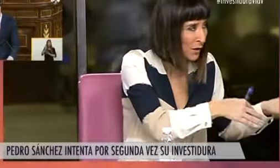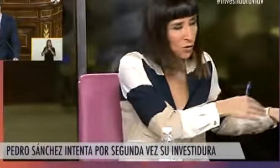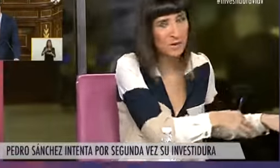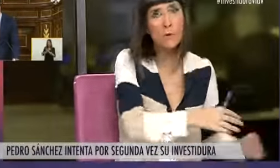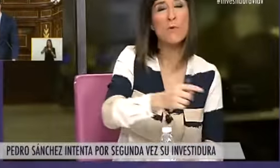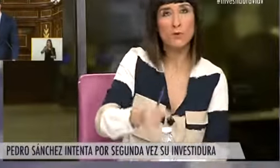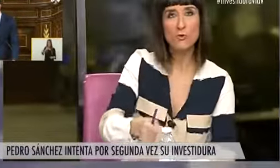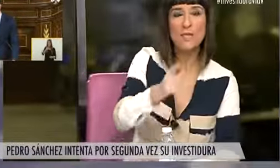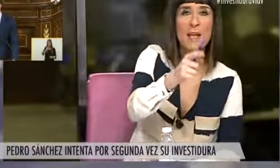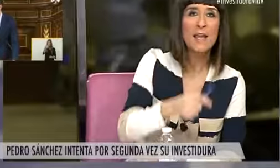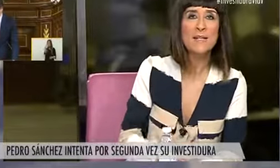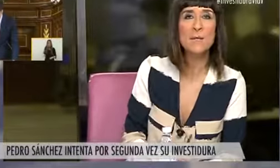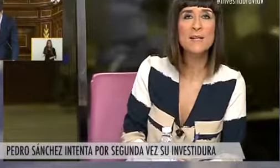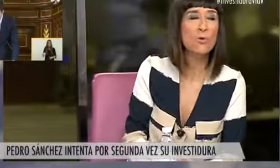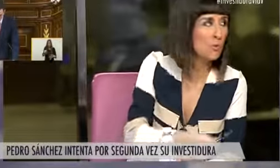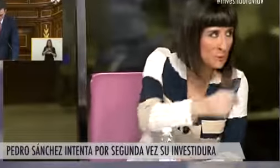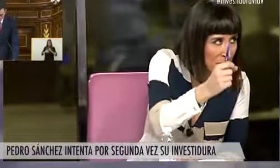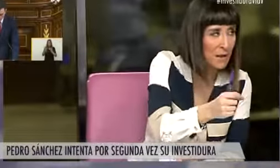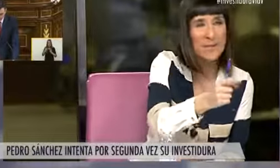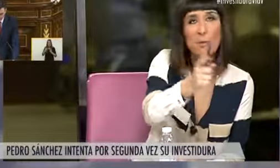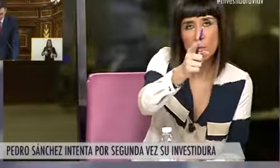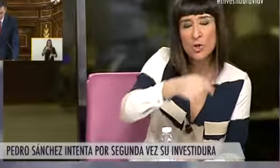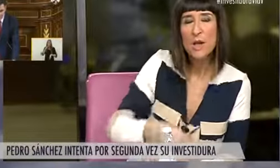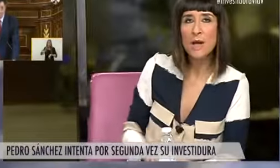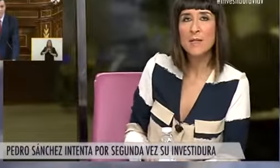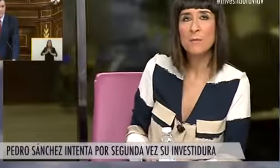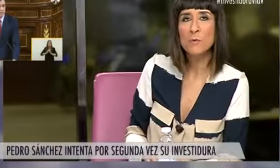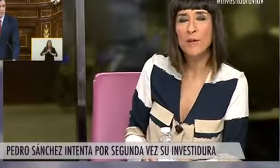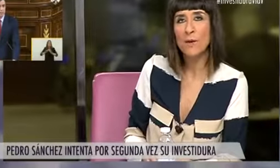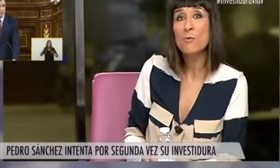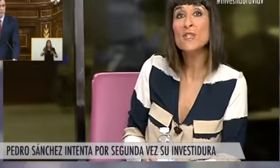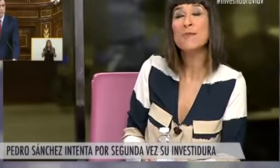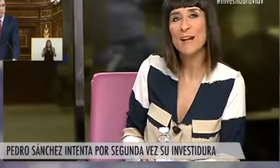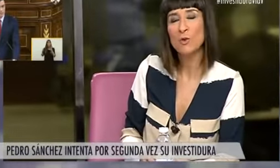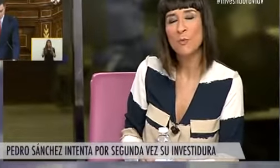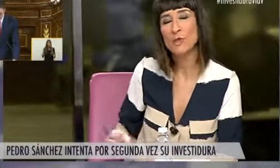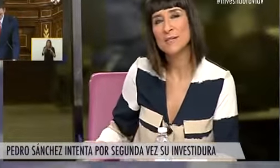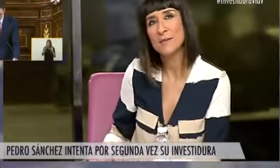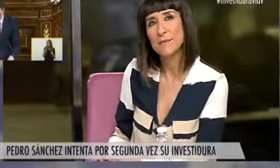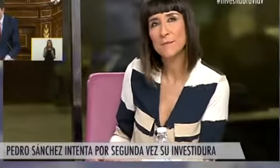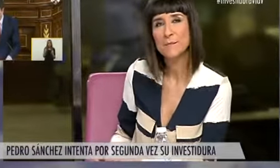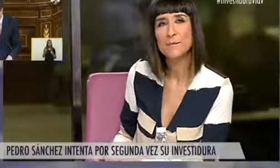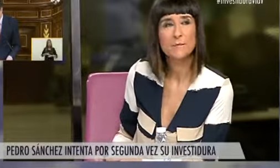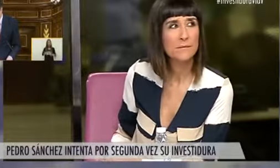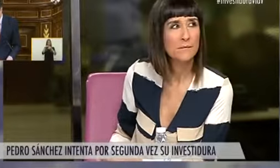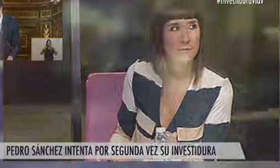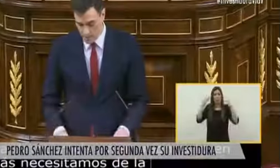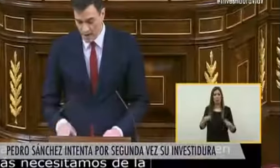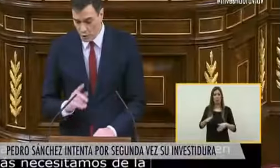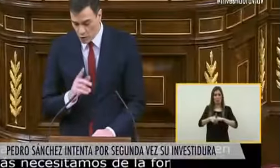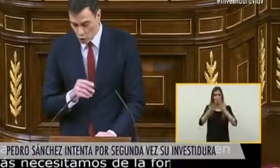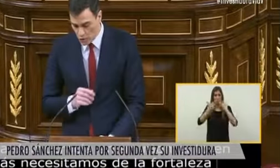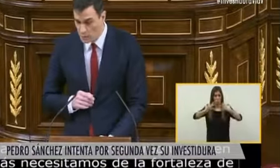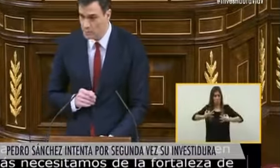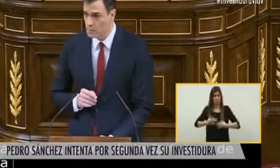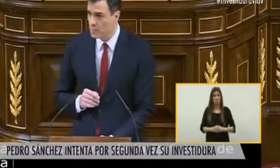documento anterior, quitando algúnas cousas que se lle presentou explícitamente a Podemos. Así que vamos ver como sigue falando Pedro Sánchez. ...de nuestra democracia.